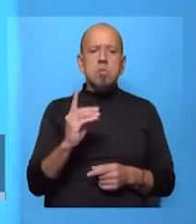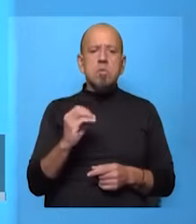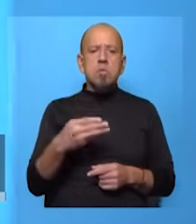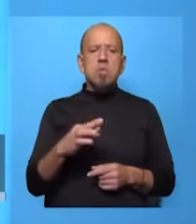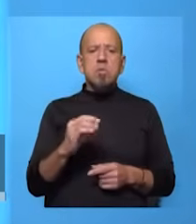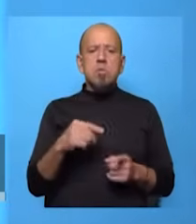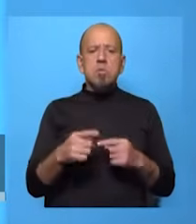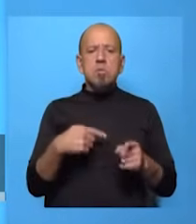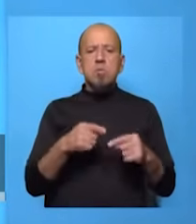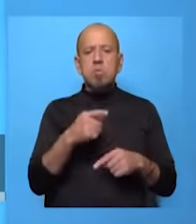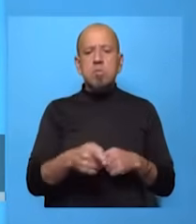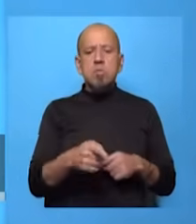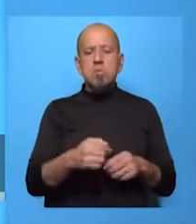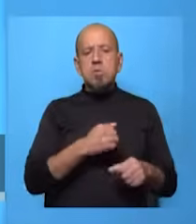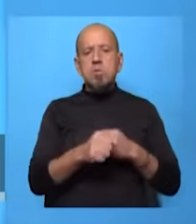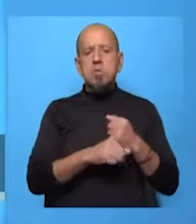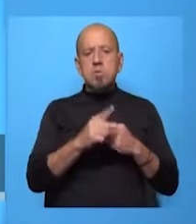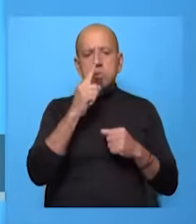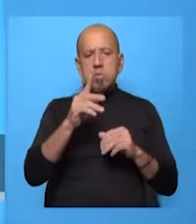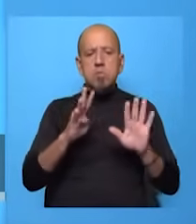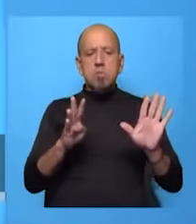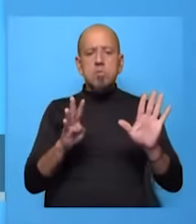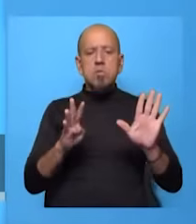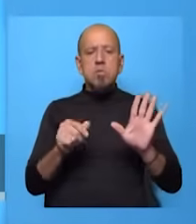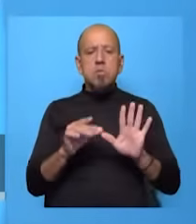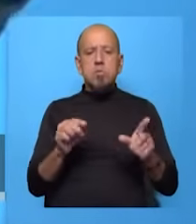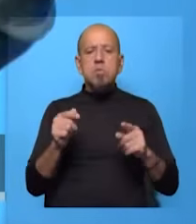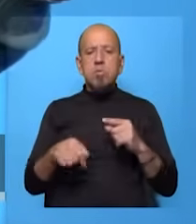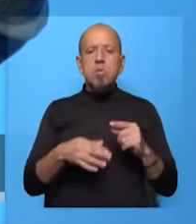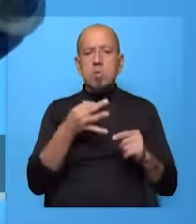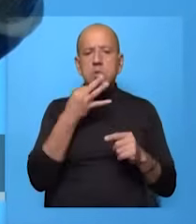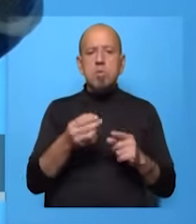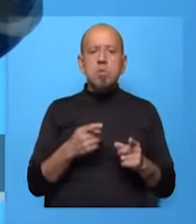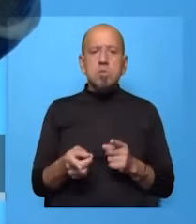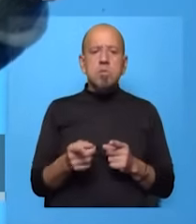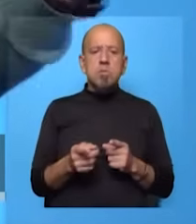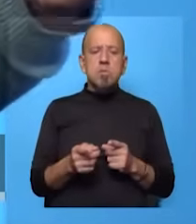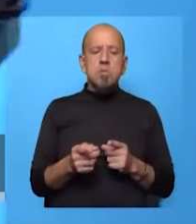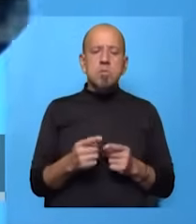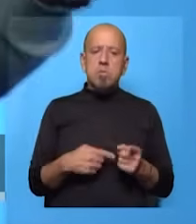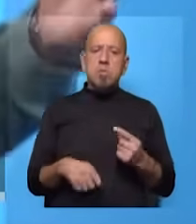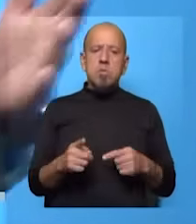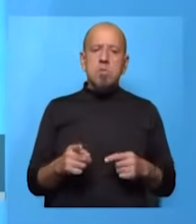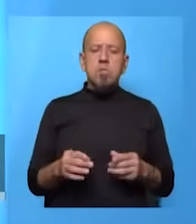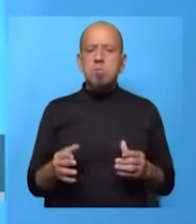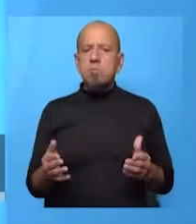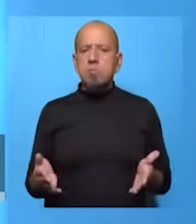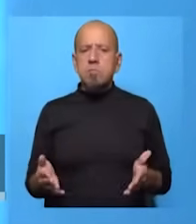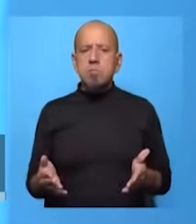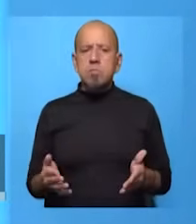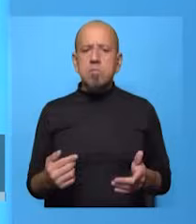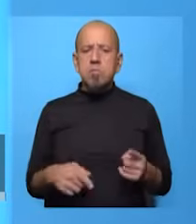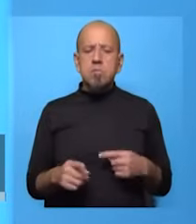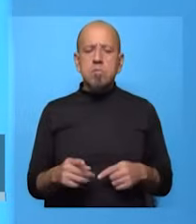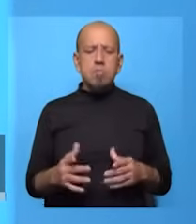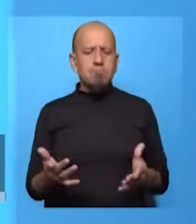dijeron pero usted en los 60 sostenía decía esto y hoy dice esto otro no Entonces usted este no tiene tanta